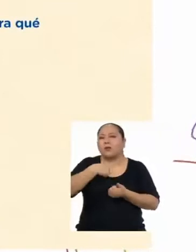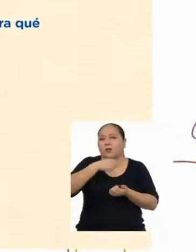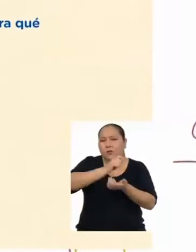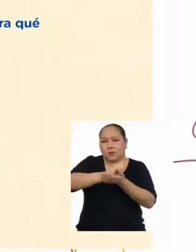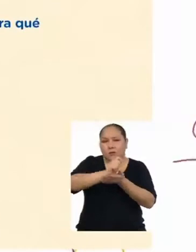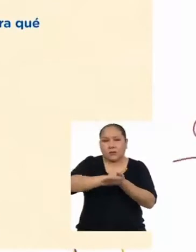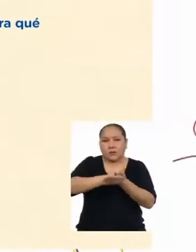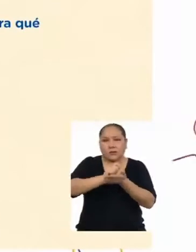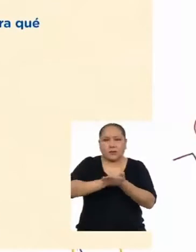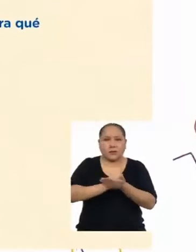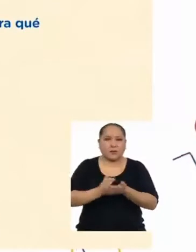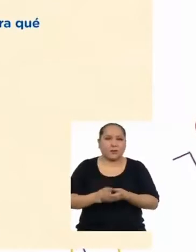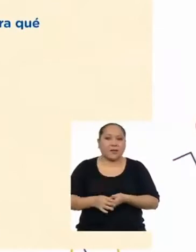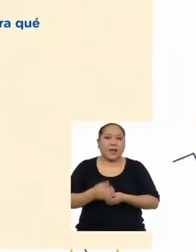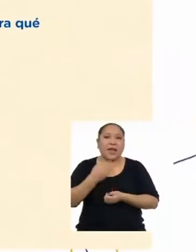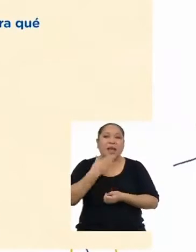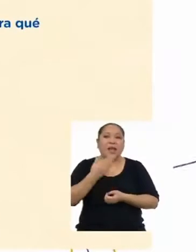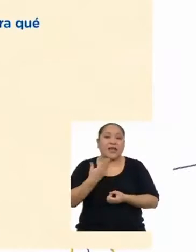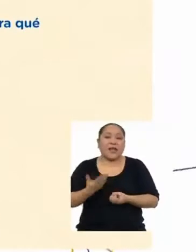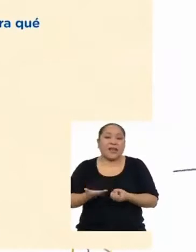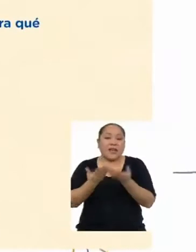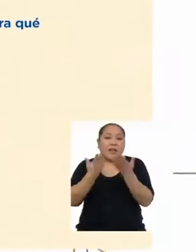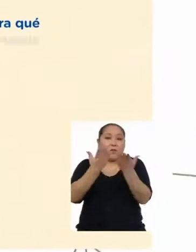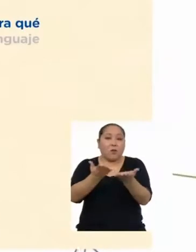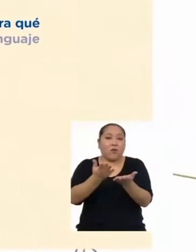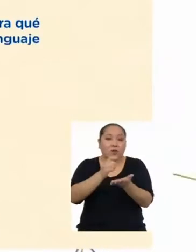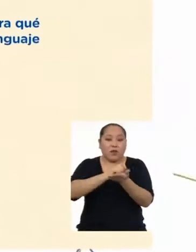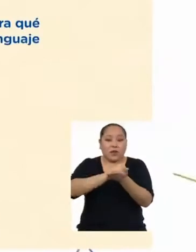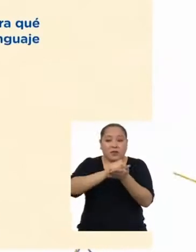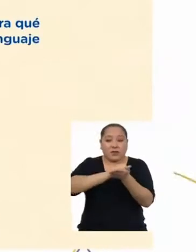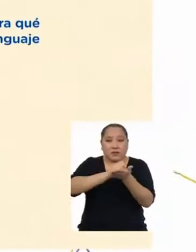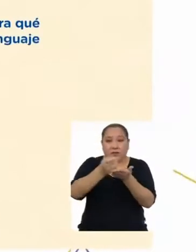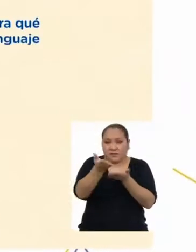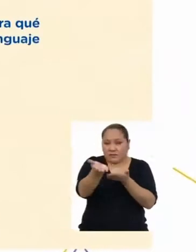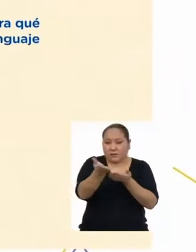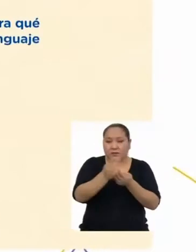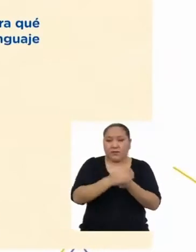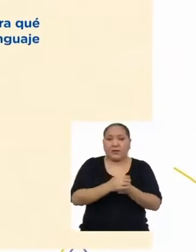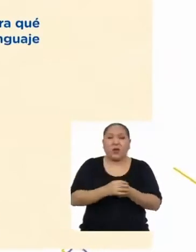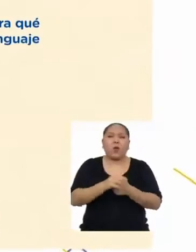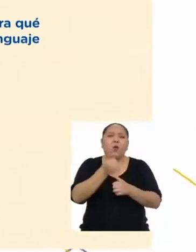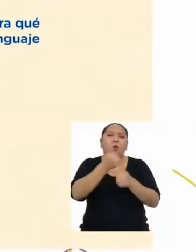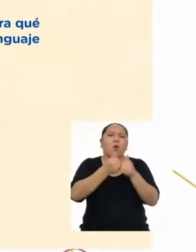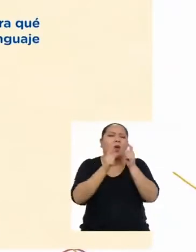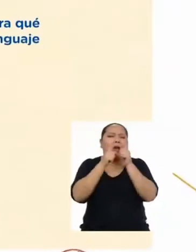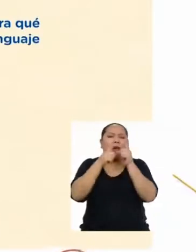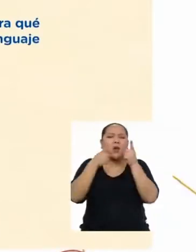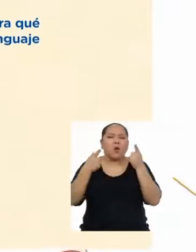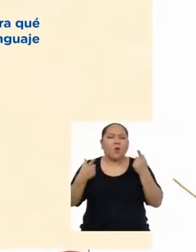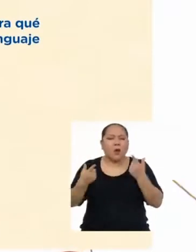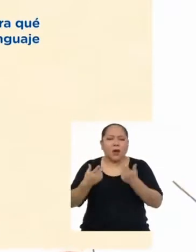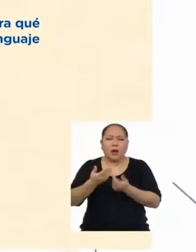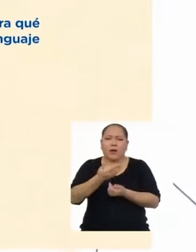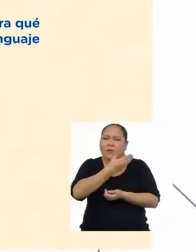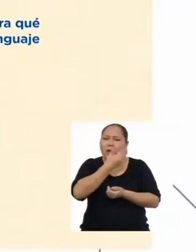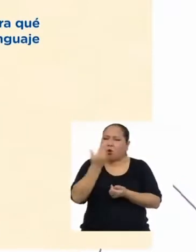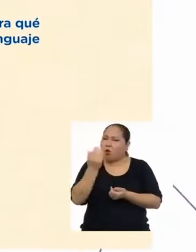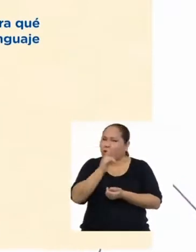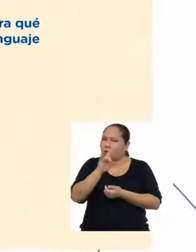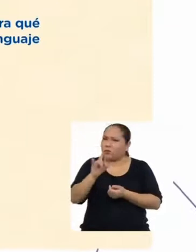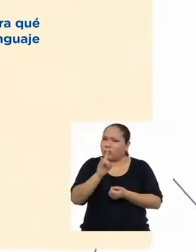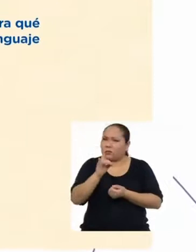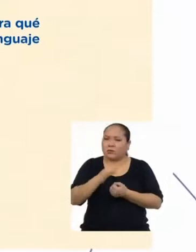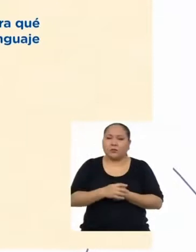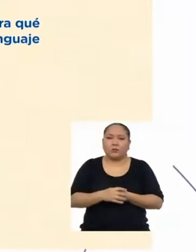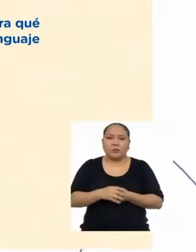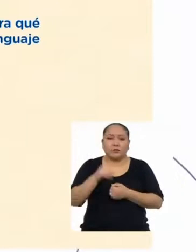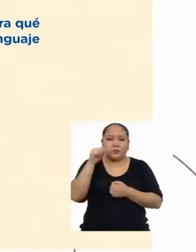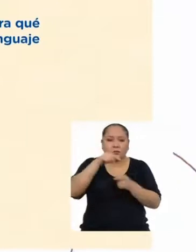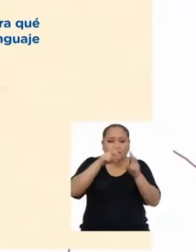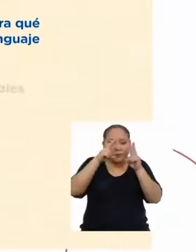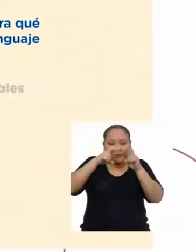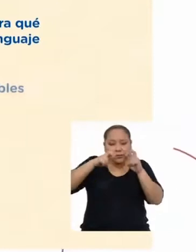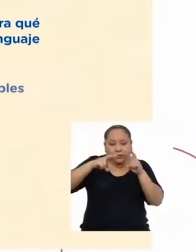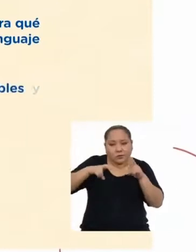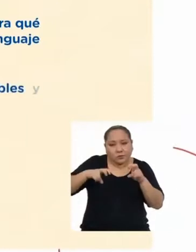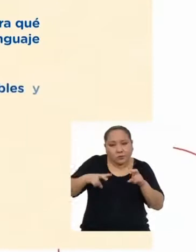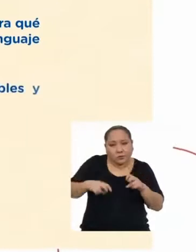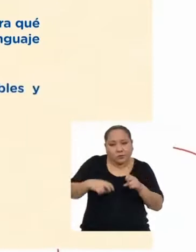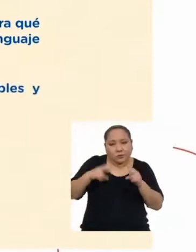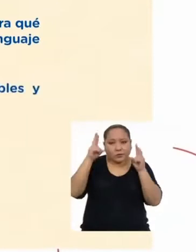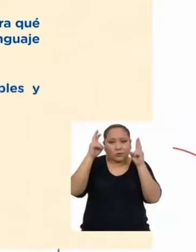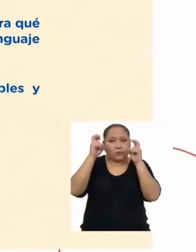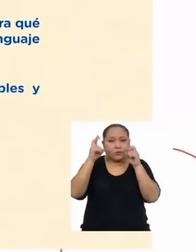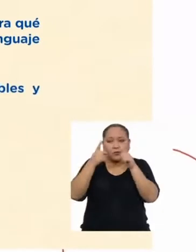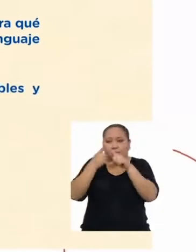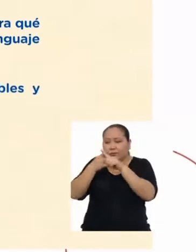¿A quién le voy a escribir? ¿Qué lenguaje será el más adecuado? Investigar el tema en distintas